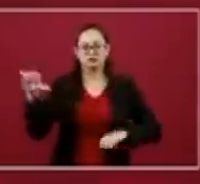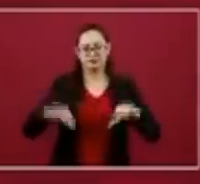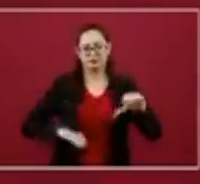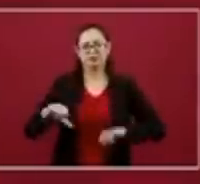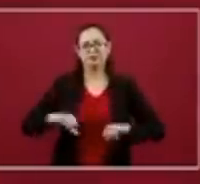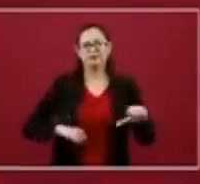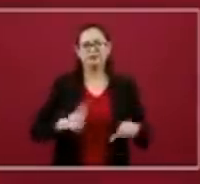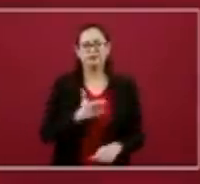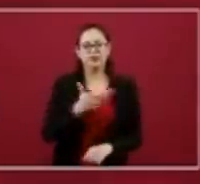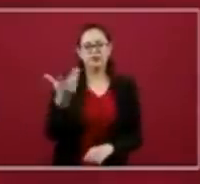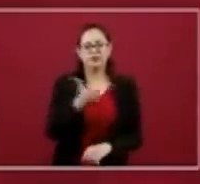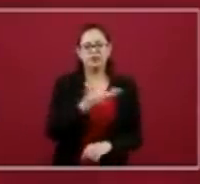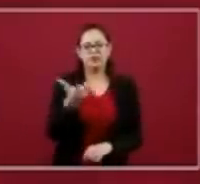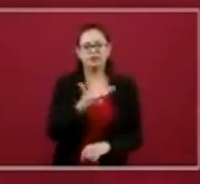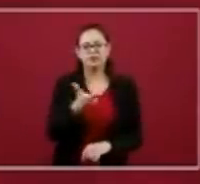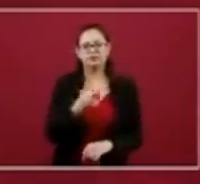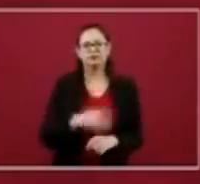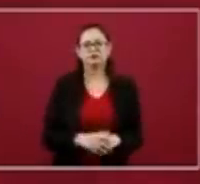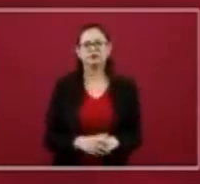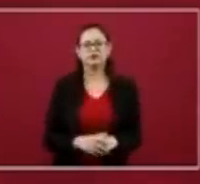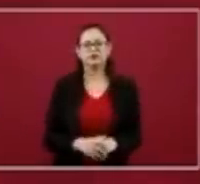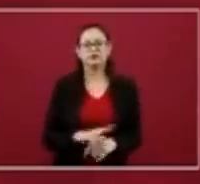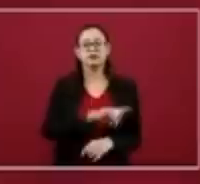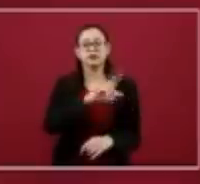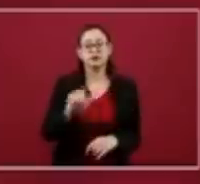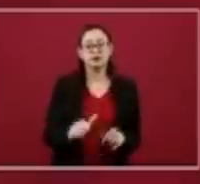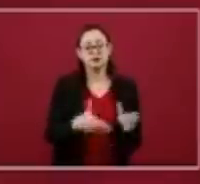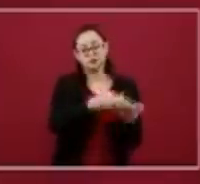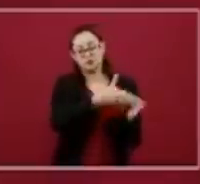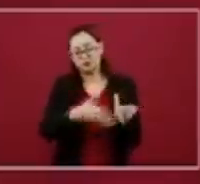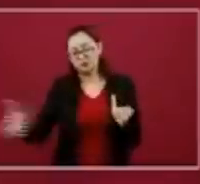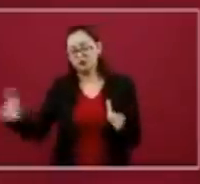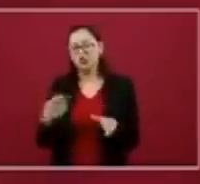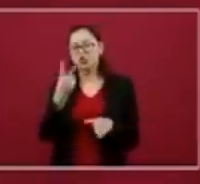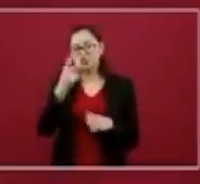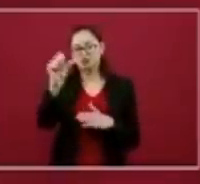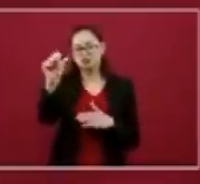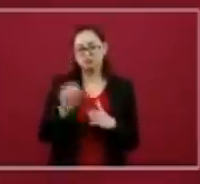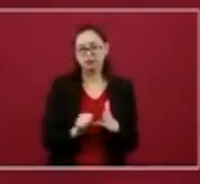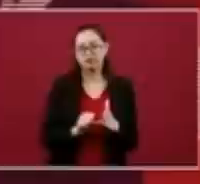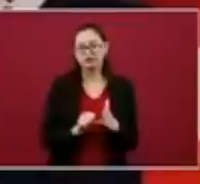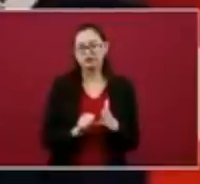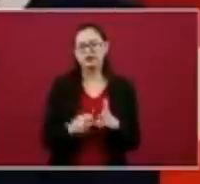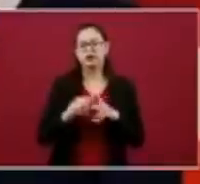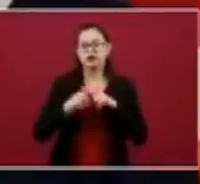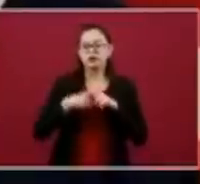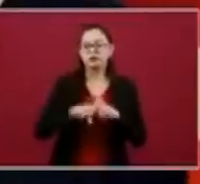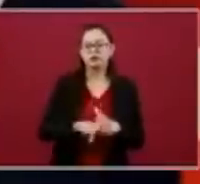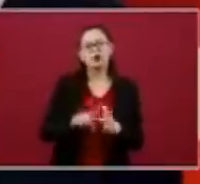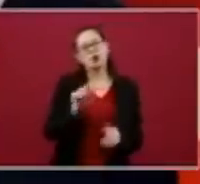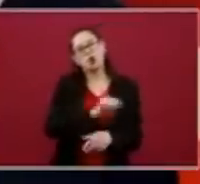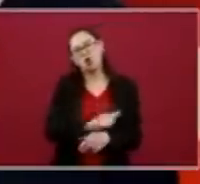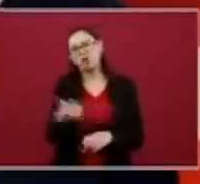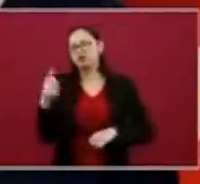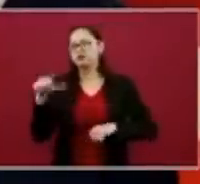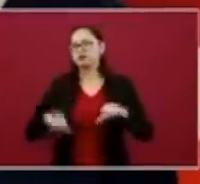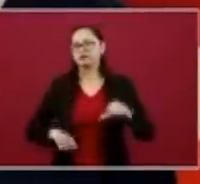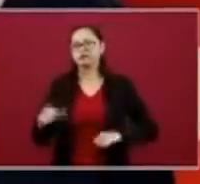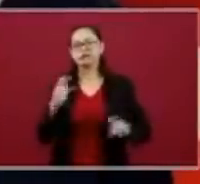partir de estos dos meses de esta estrategia, empezamos a realizar otro tipo de